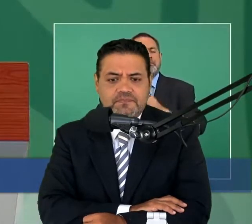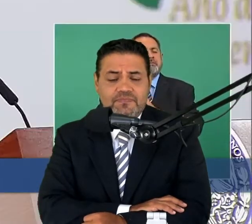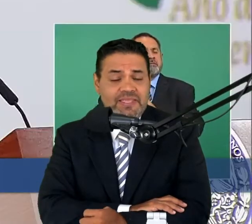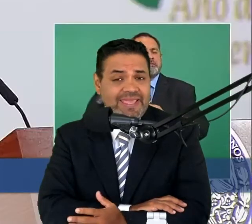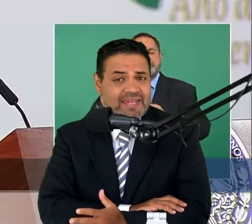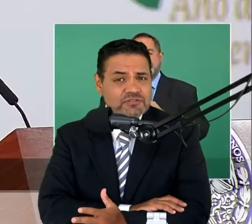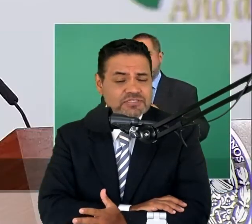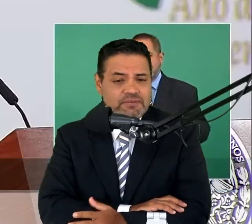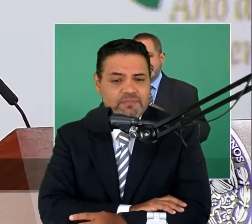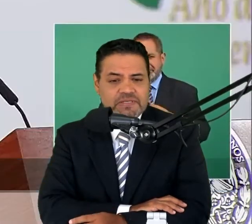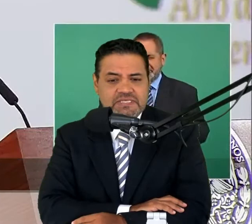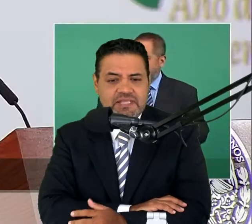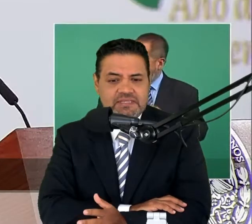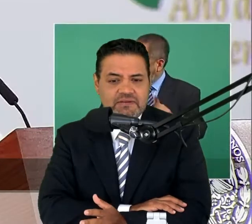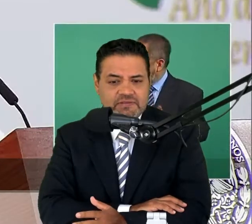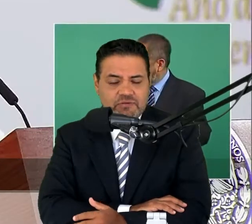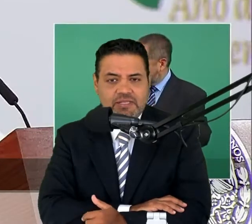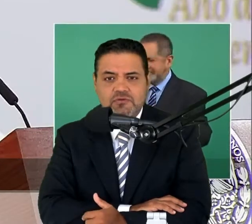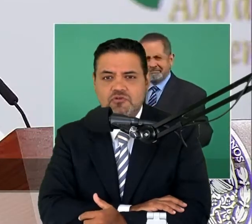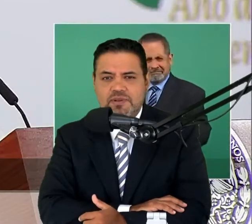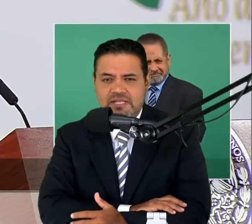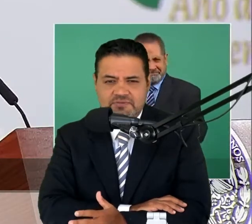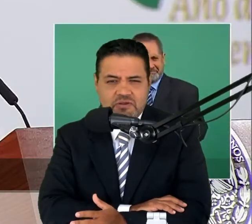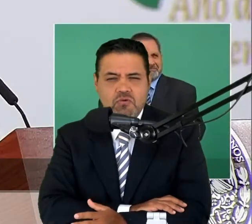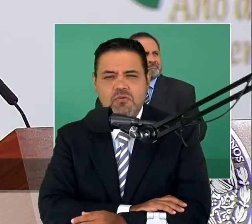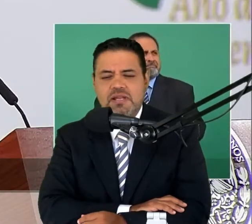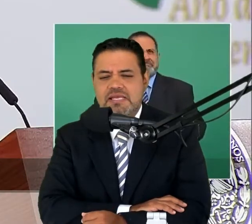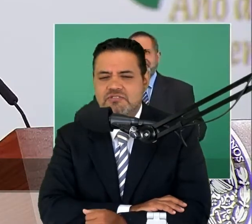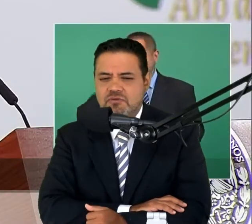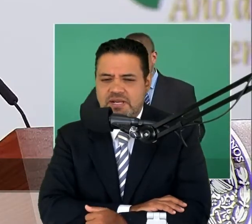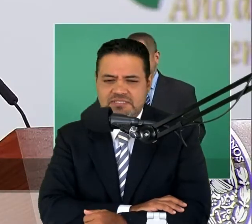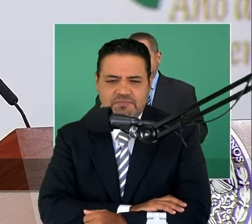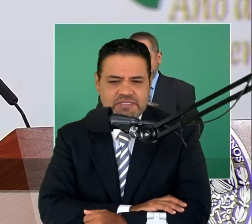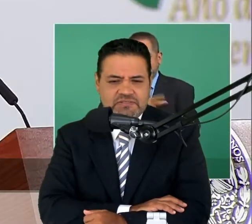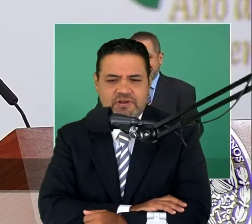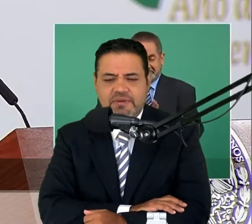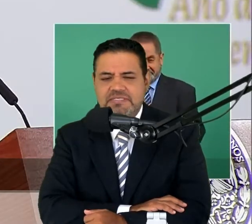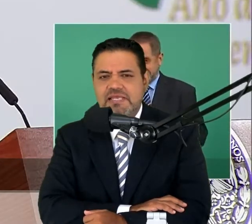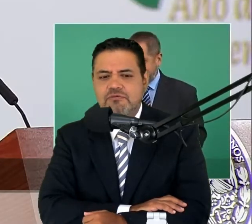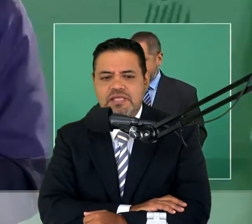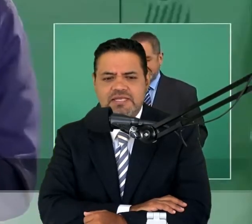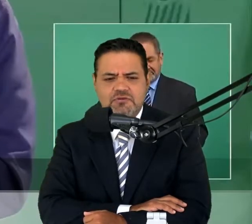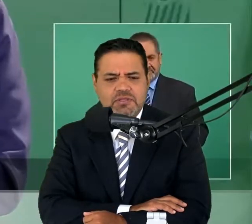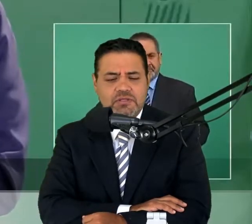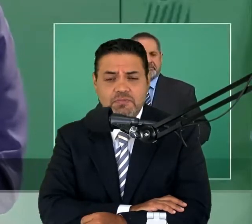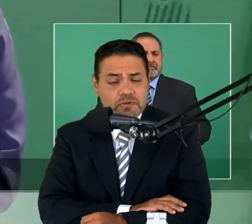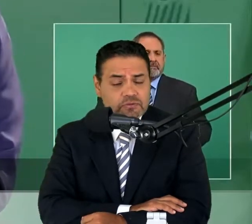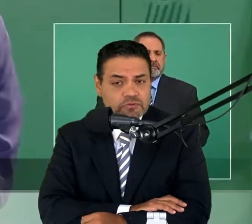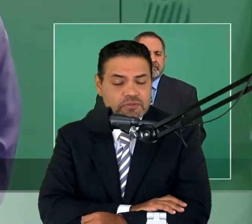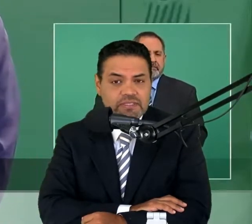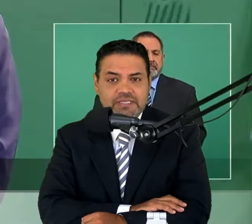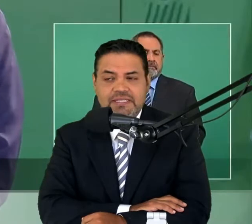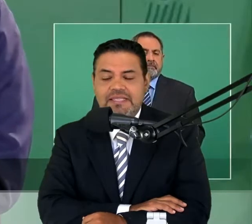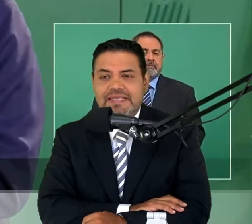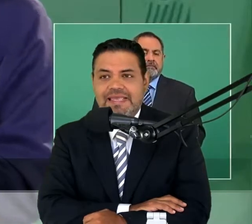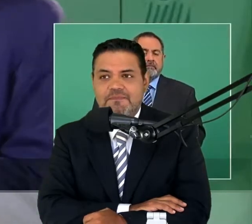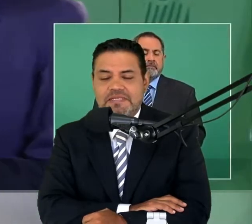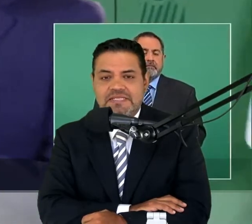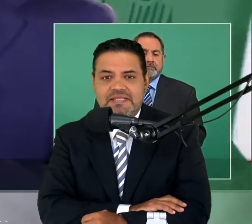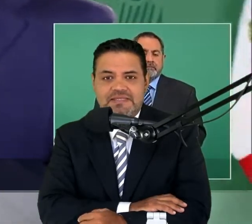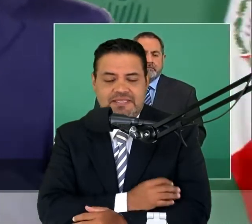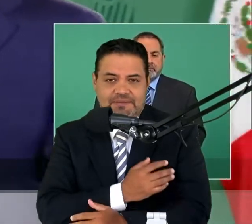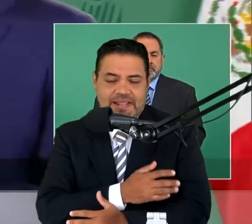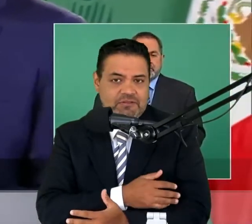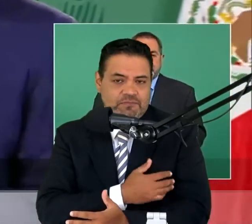en eso estaba el presidente reflexionando sobre las vacunas sobre las empresas farmacéuticas cuando de pronto el